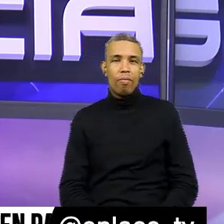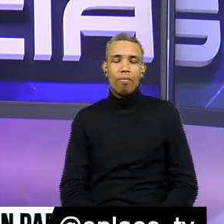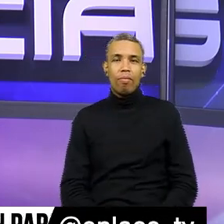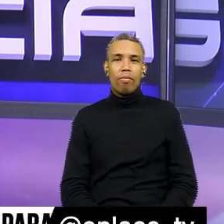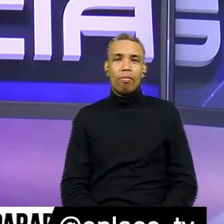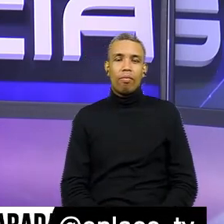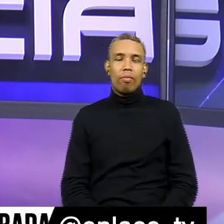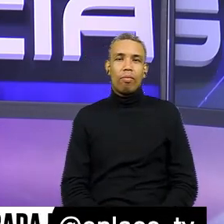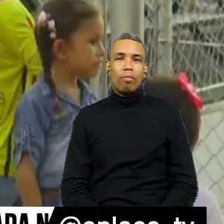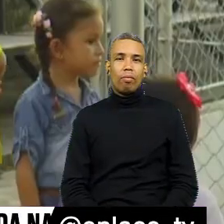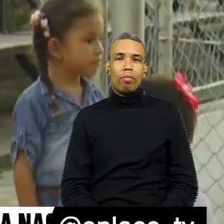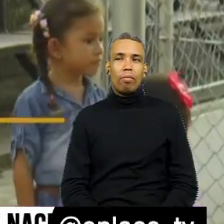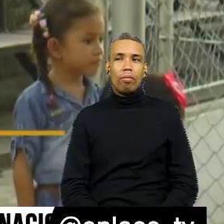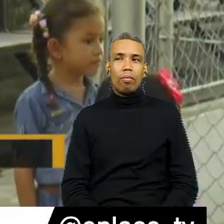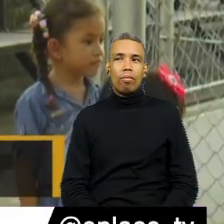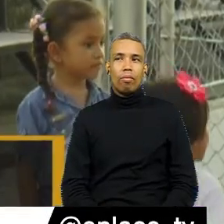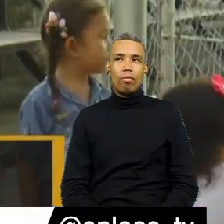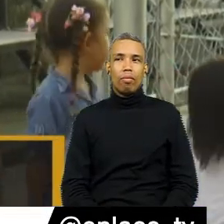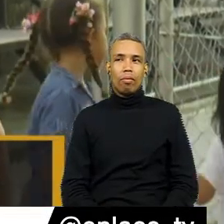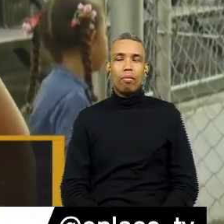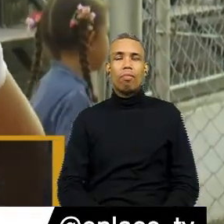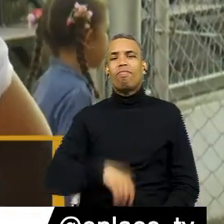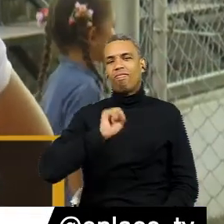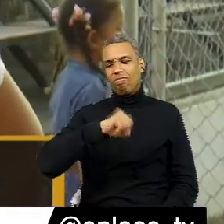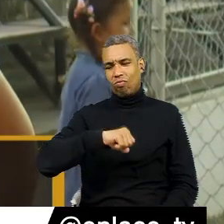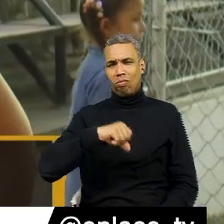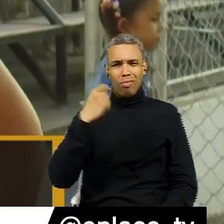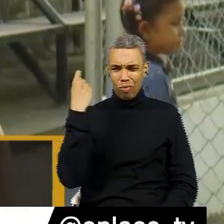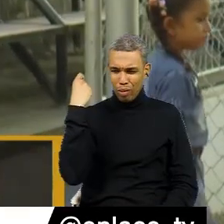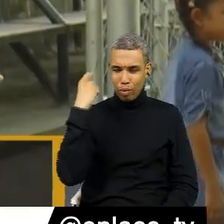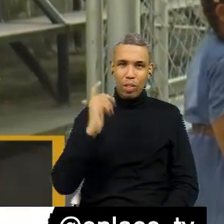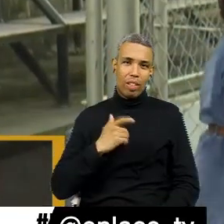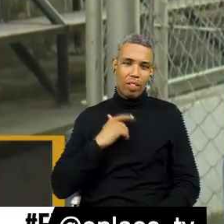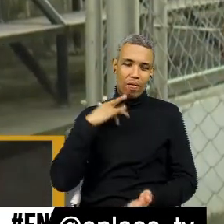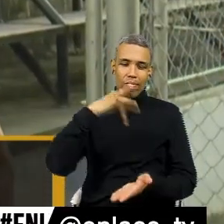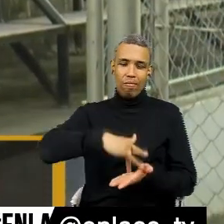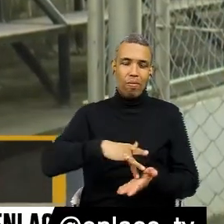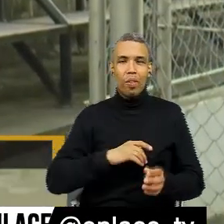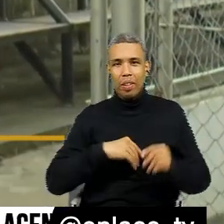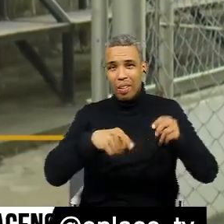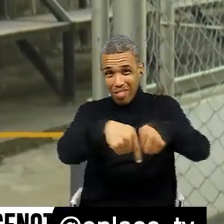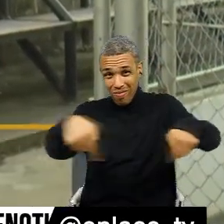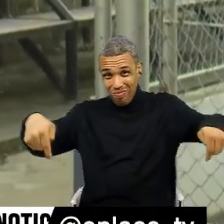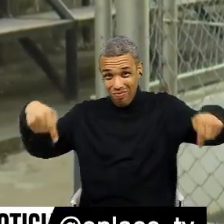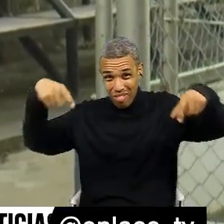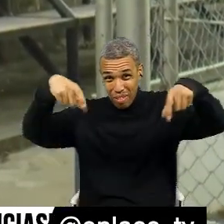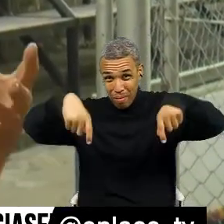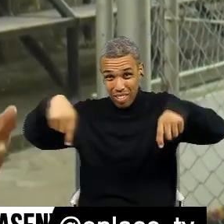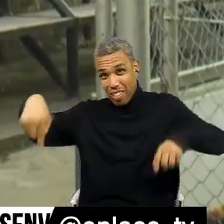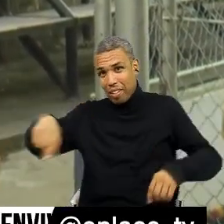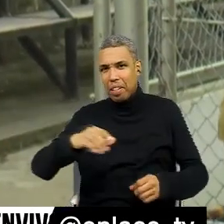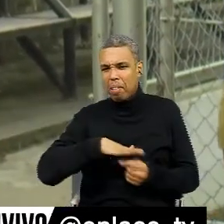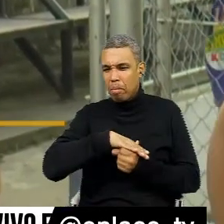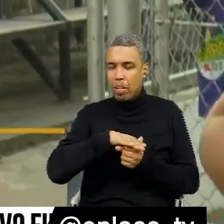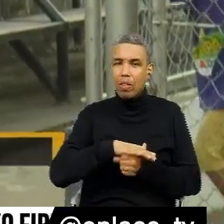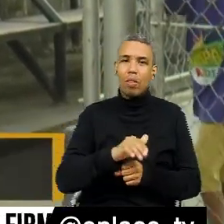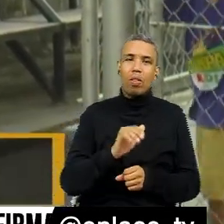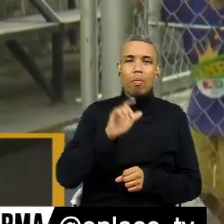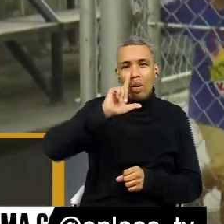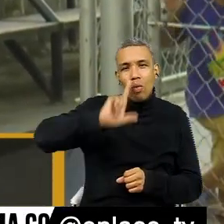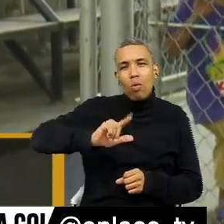noches. Pues así es, les contamos que hace pocos minutos aquí en la Polideportiva del barrio 20 de julio, un barrio que le hace honor a esta